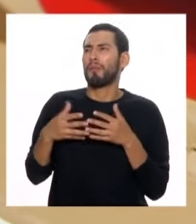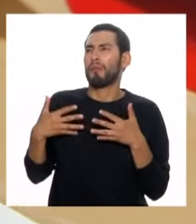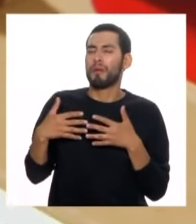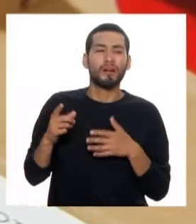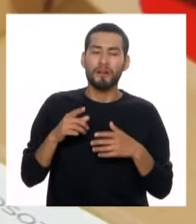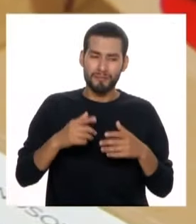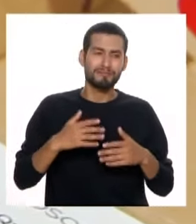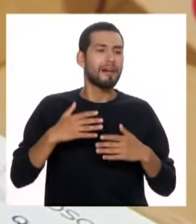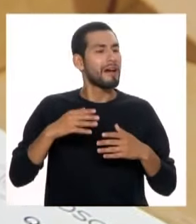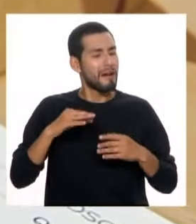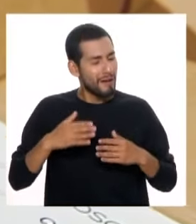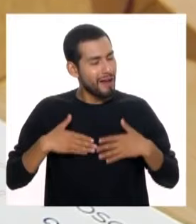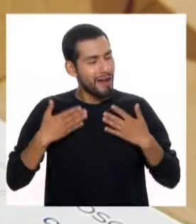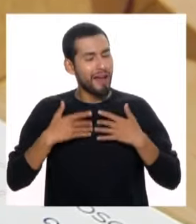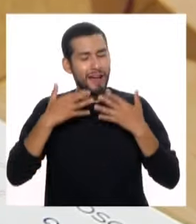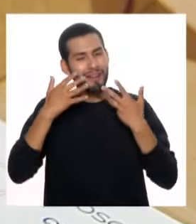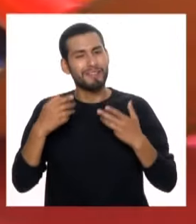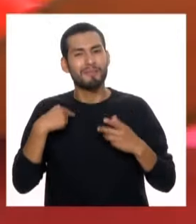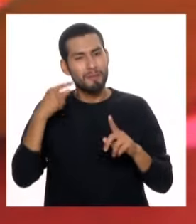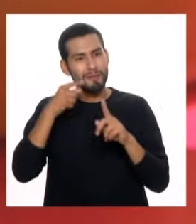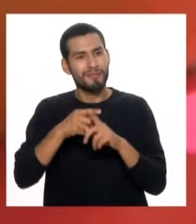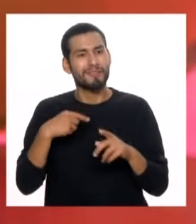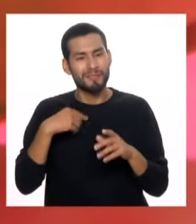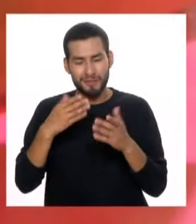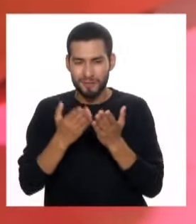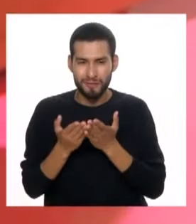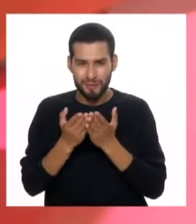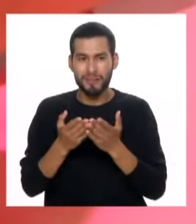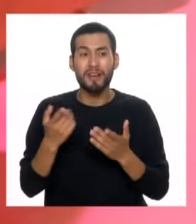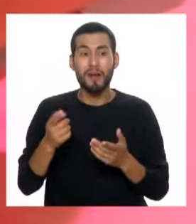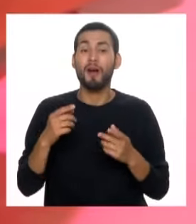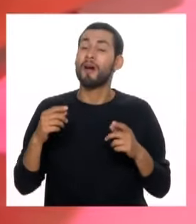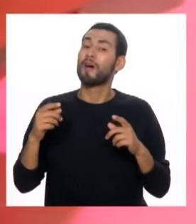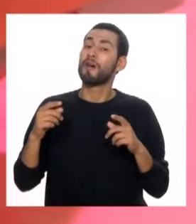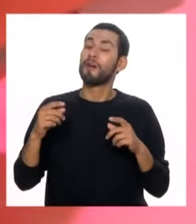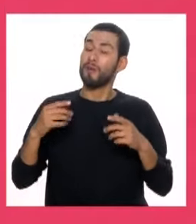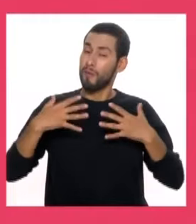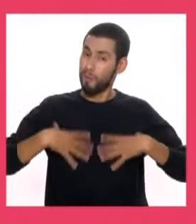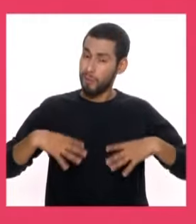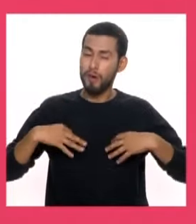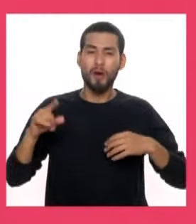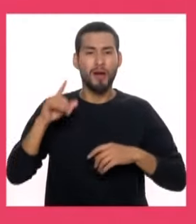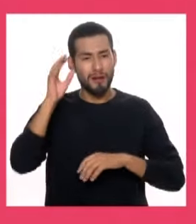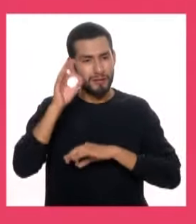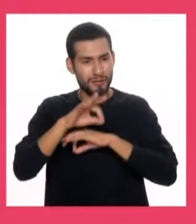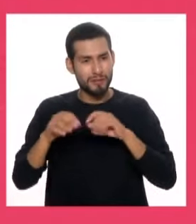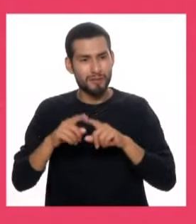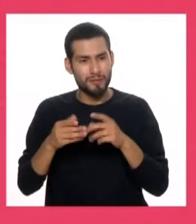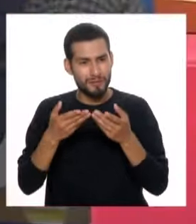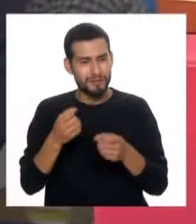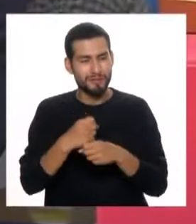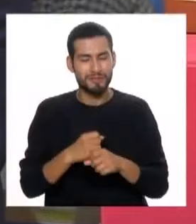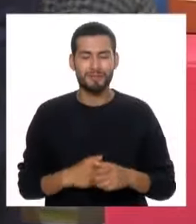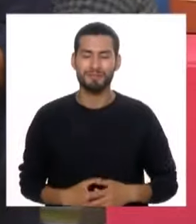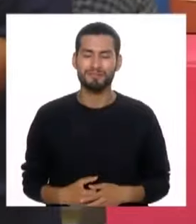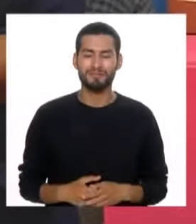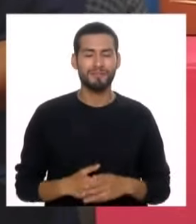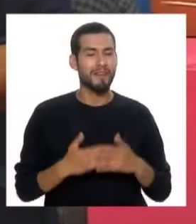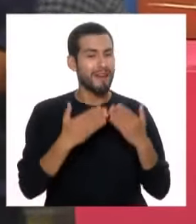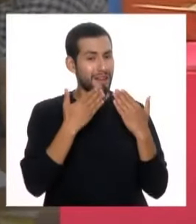con propósito, cerrado, creado por nuestros estudiantes, tanto de moda como de diseño y producto. Muchas gracias